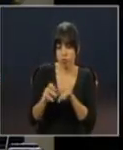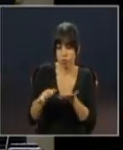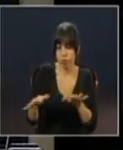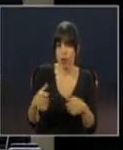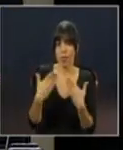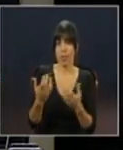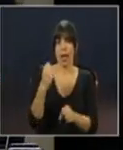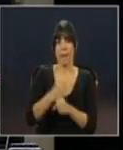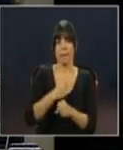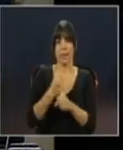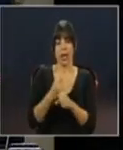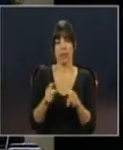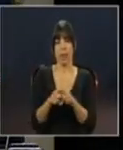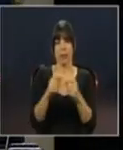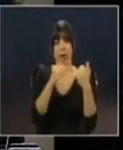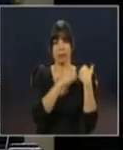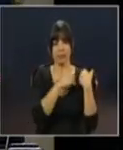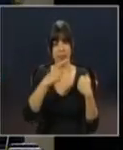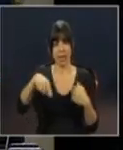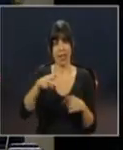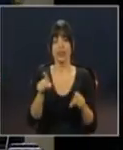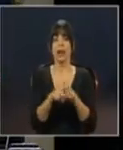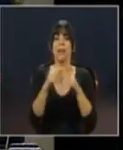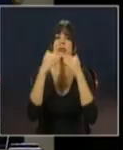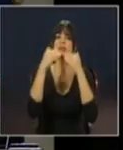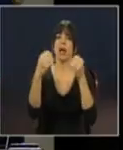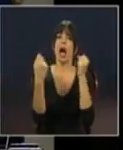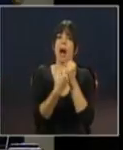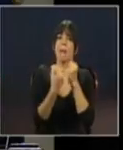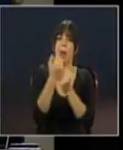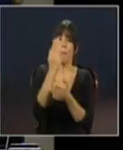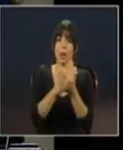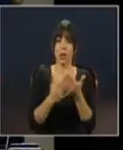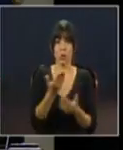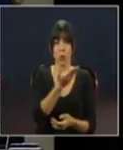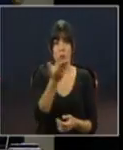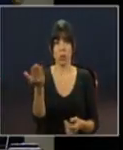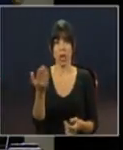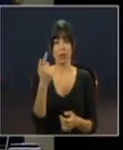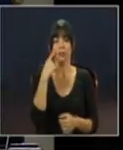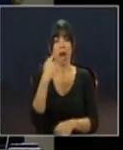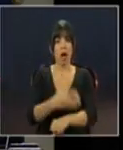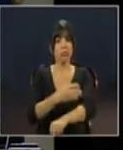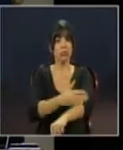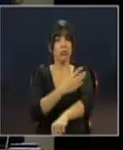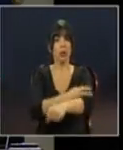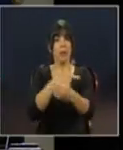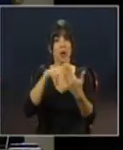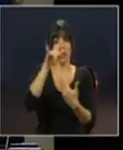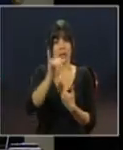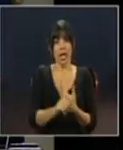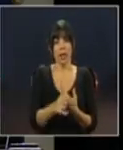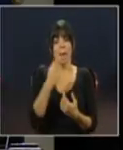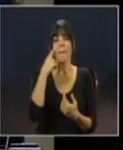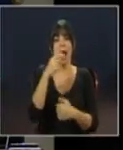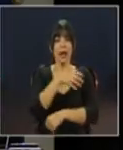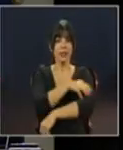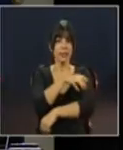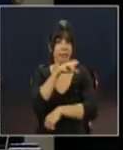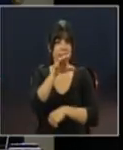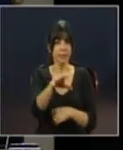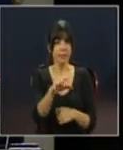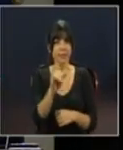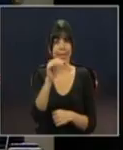generación de empleo. Igualmente agradezco el apoyo brindado por ustedes al avance del proyecto para el fortalecimiento